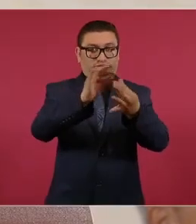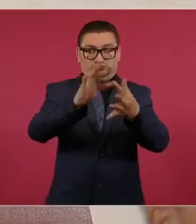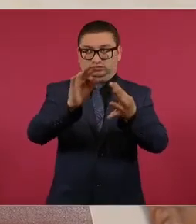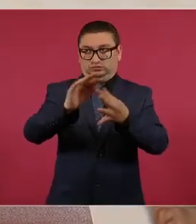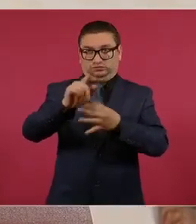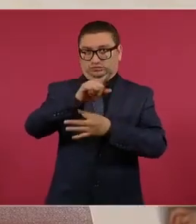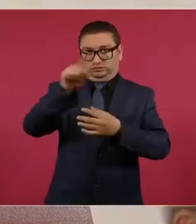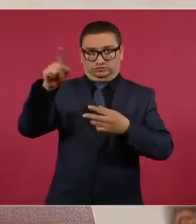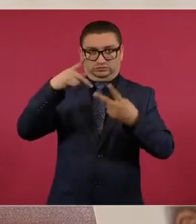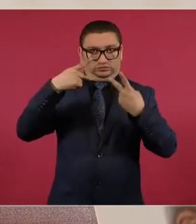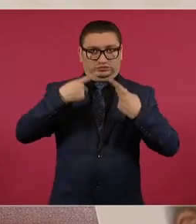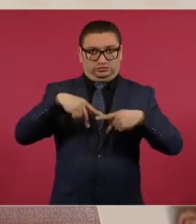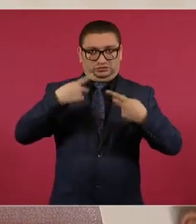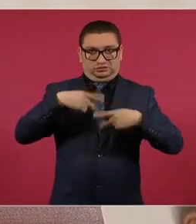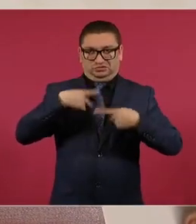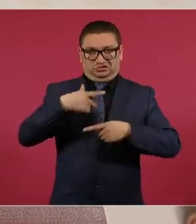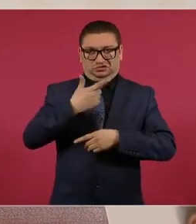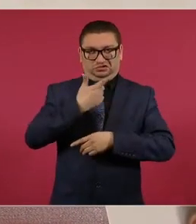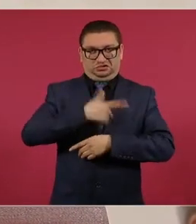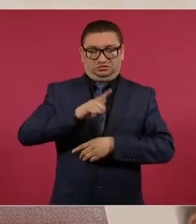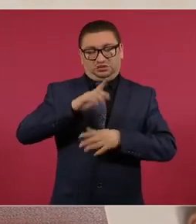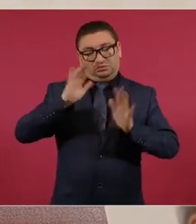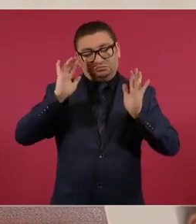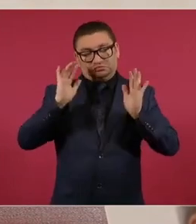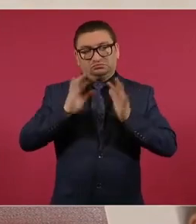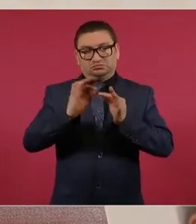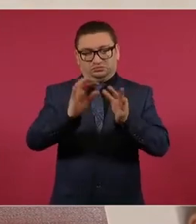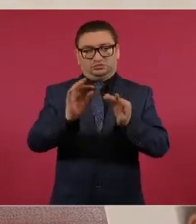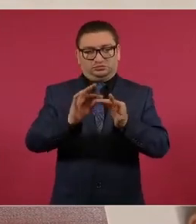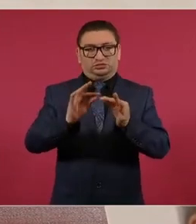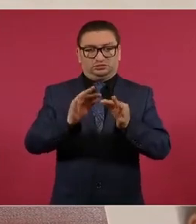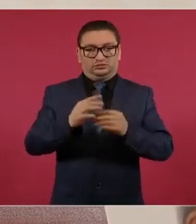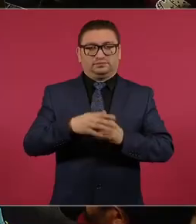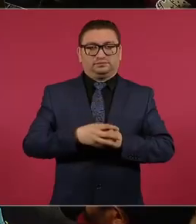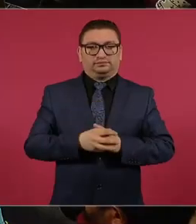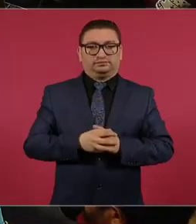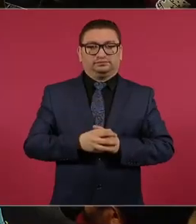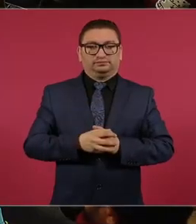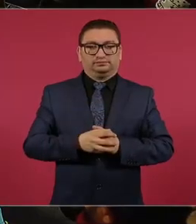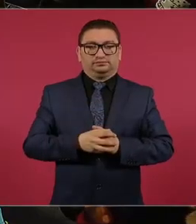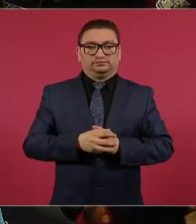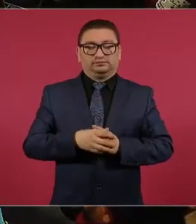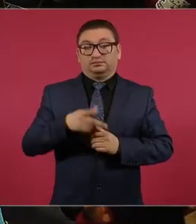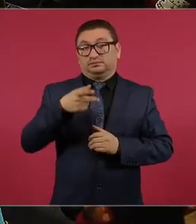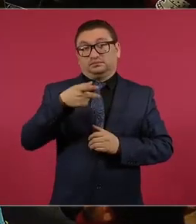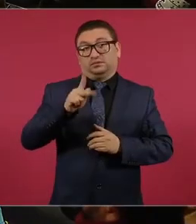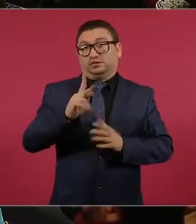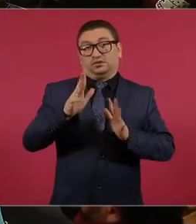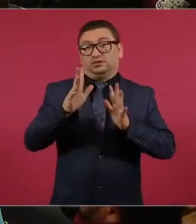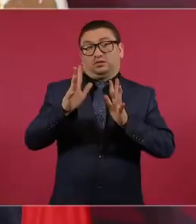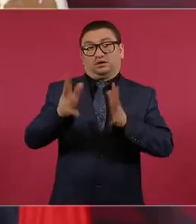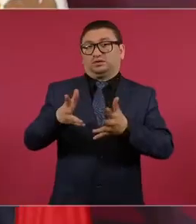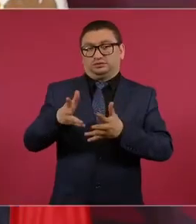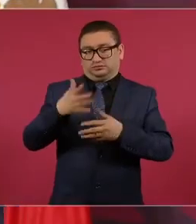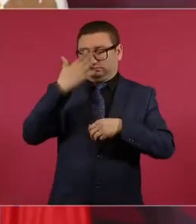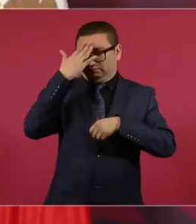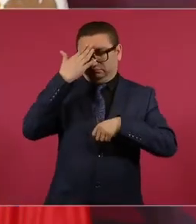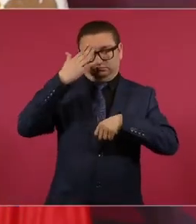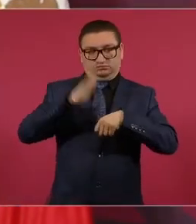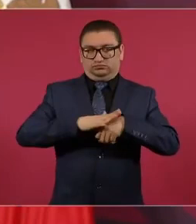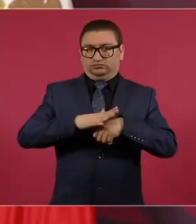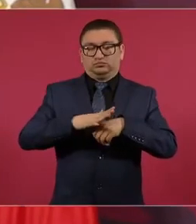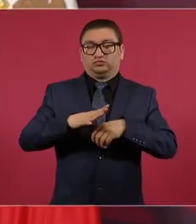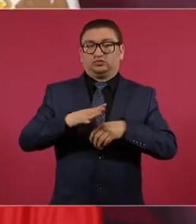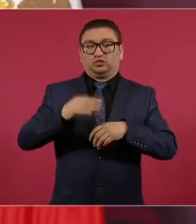los fachos pero son cosas que no se deben de